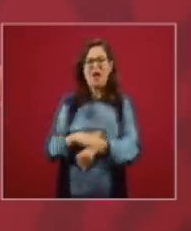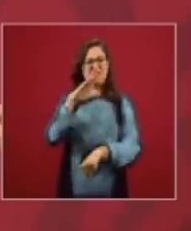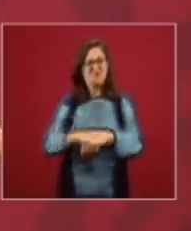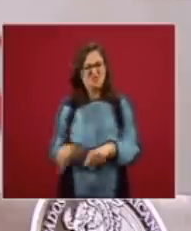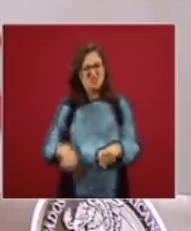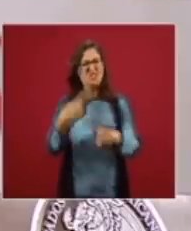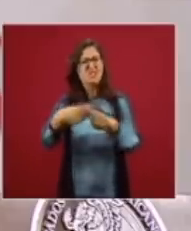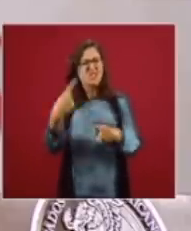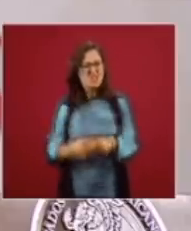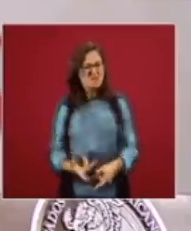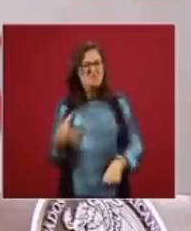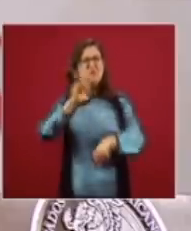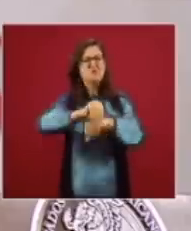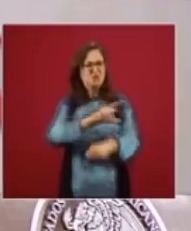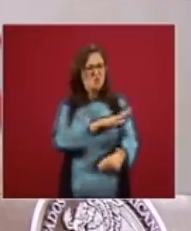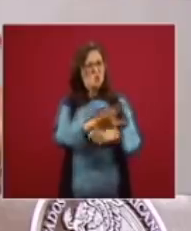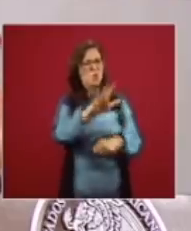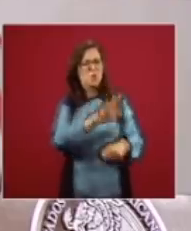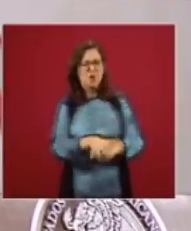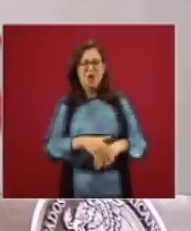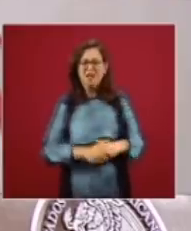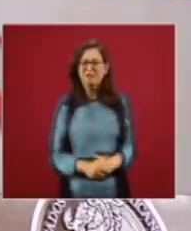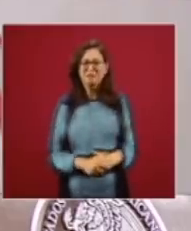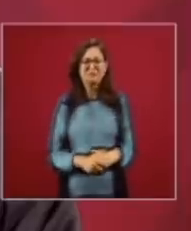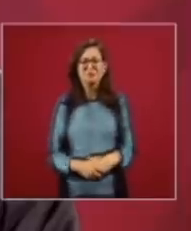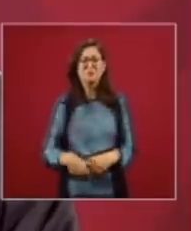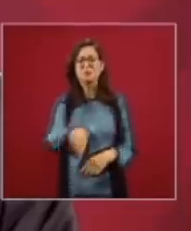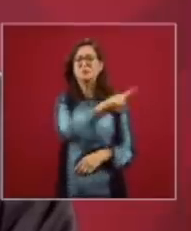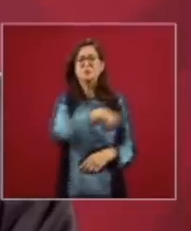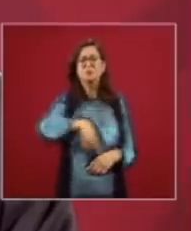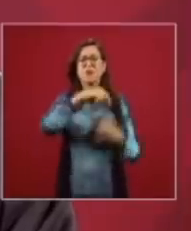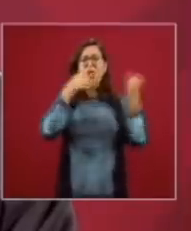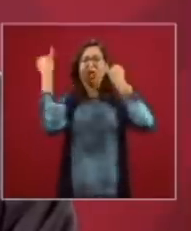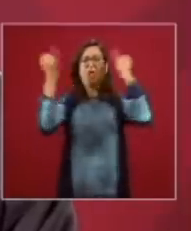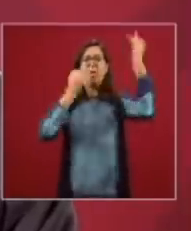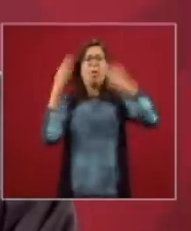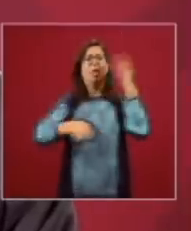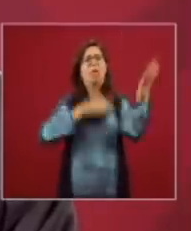qué elementos? Pura propaganda.